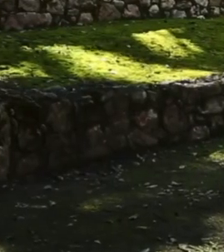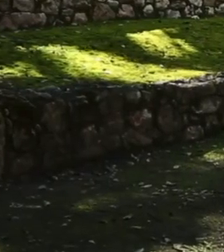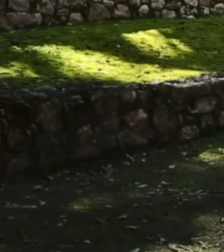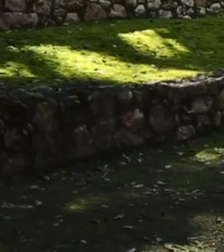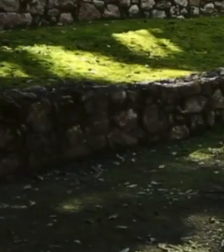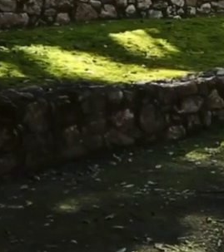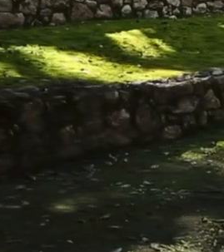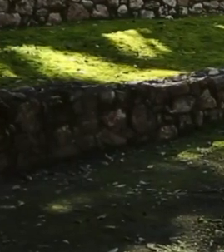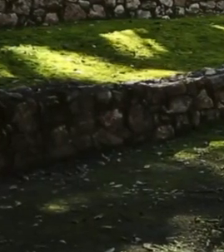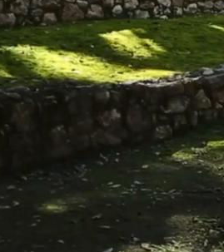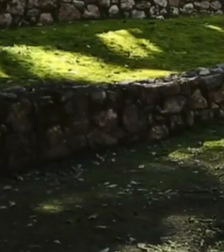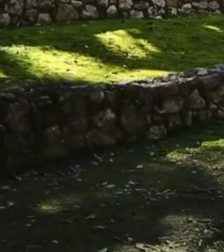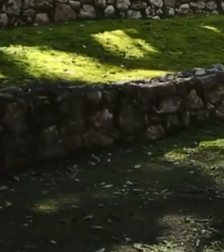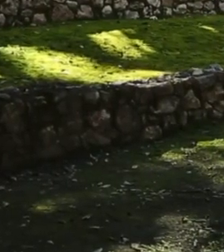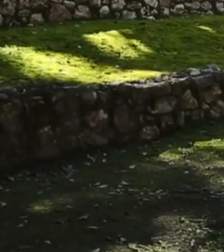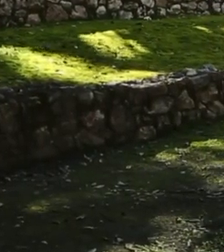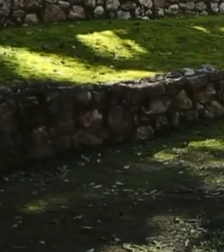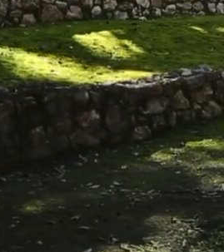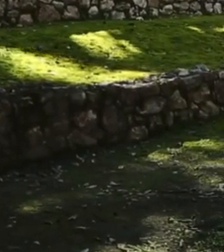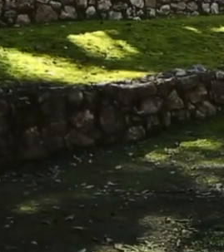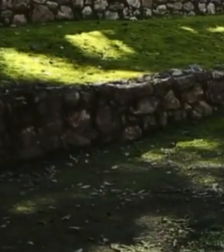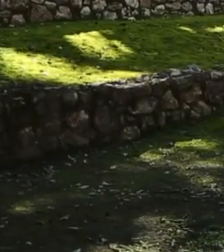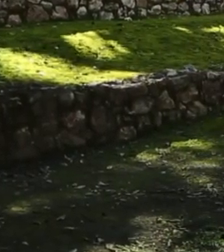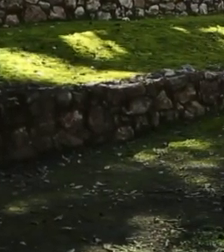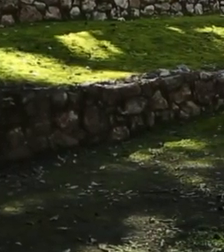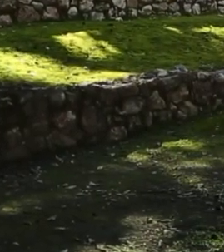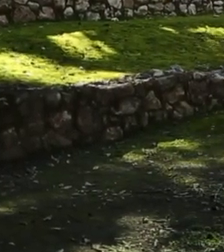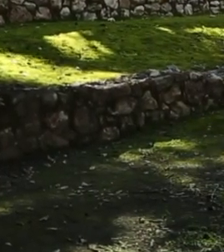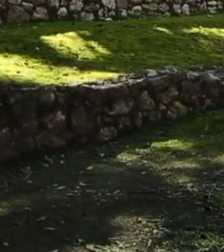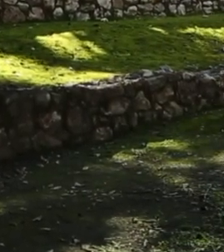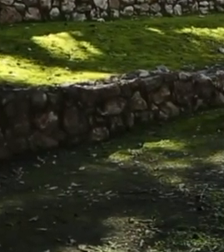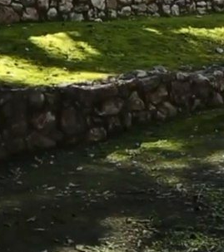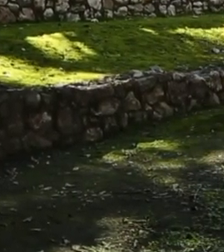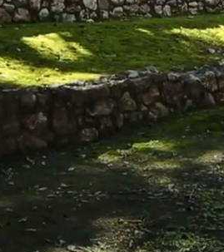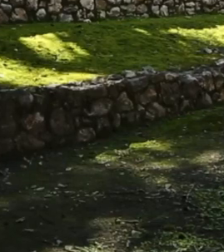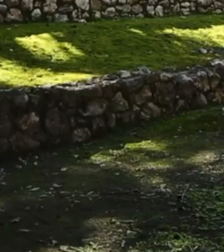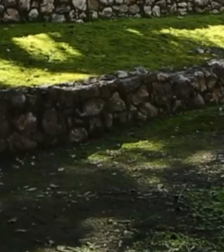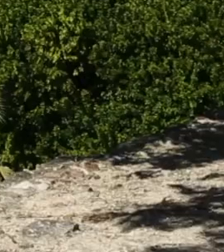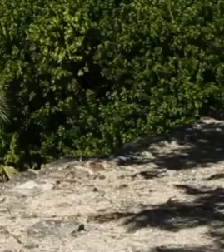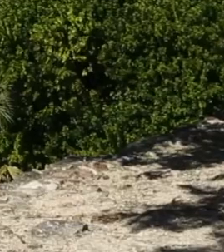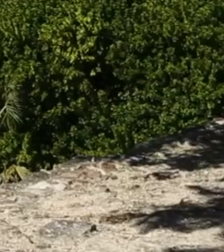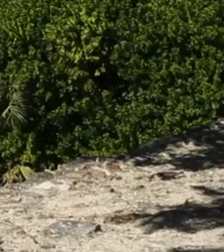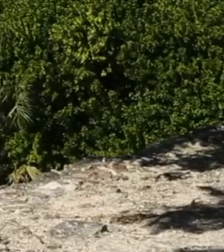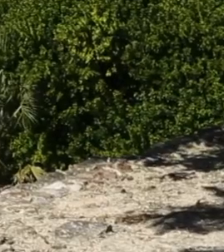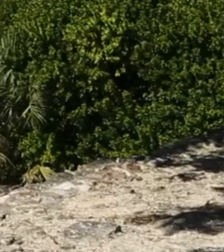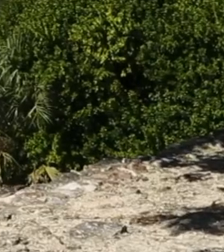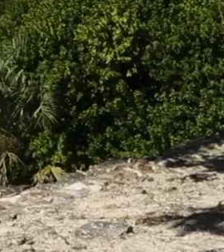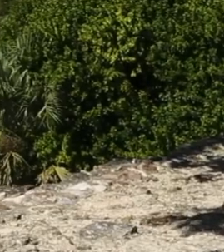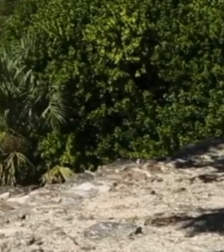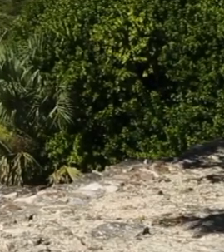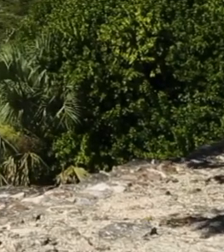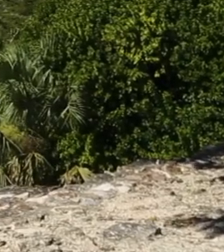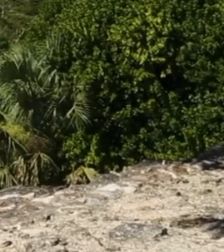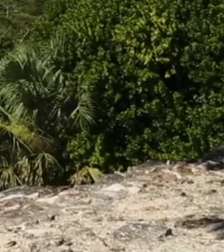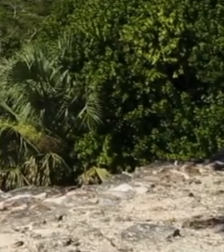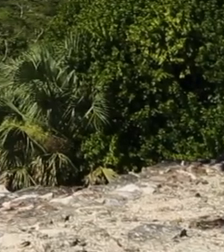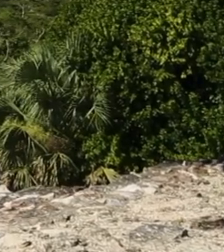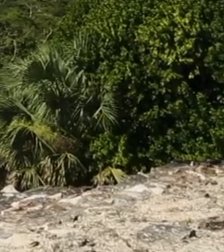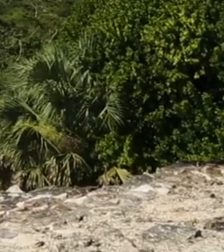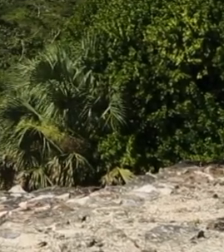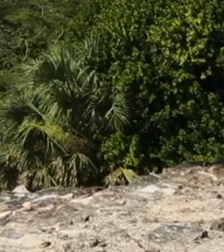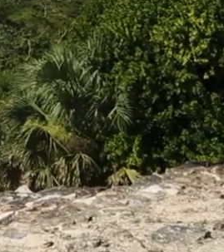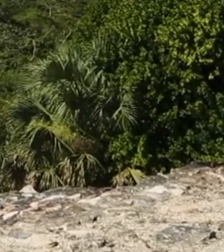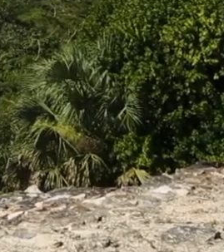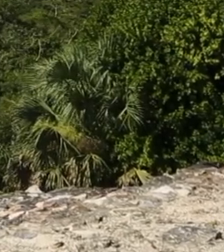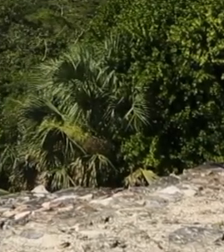todas, a todos los mexicanos y visitantes de nuestro país a que puedan acceder a estas zonas arqueológicas a través